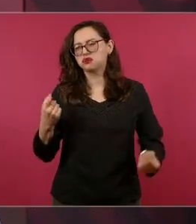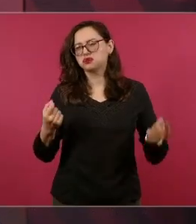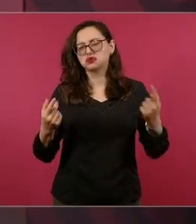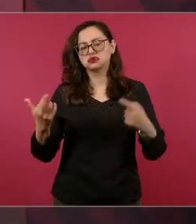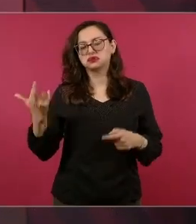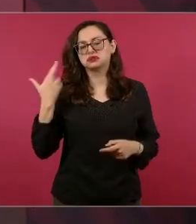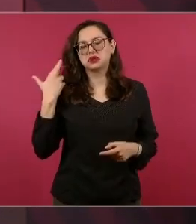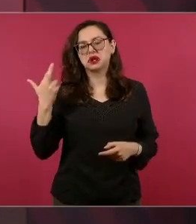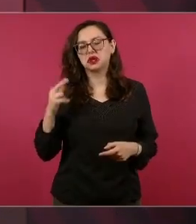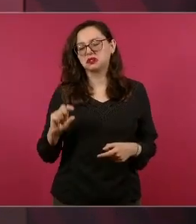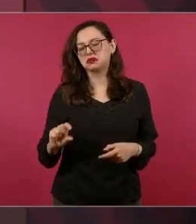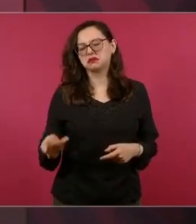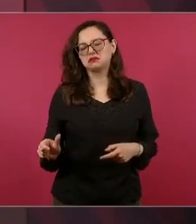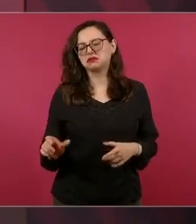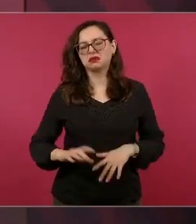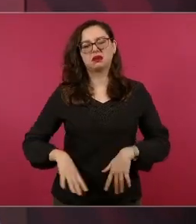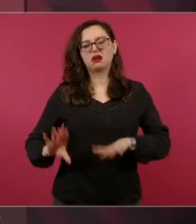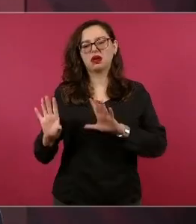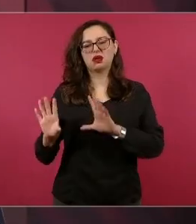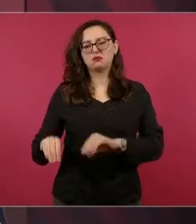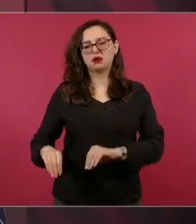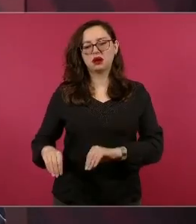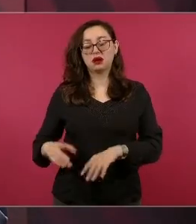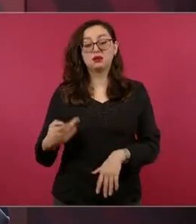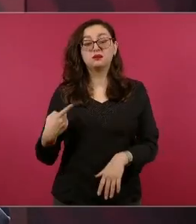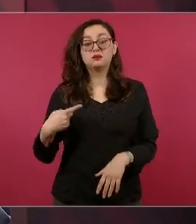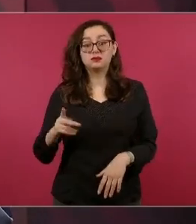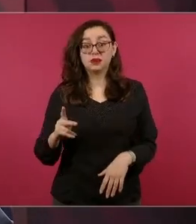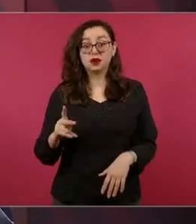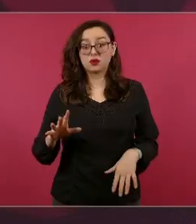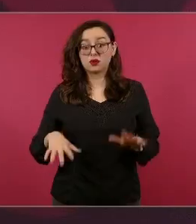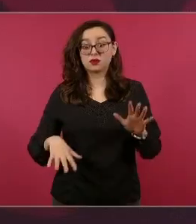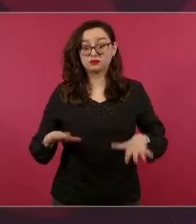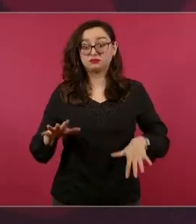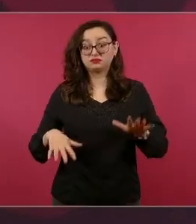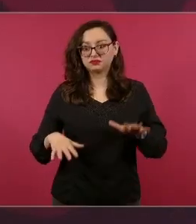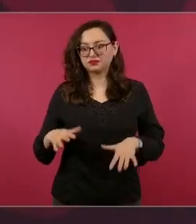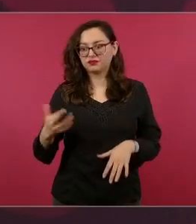si se trataba de los noticieros,